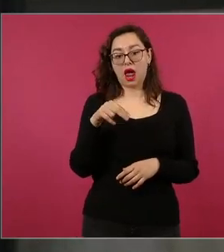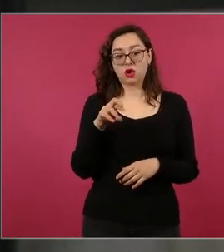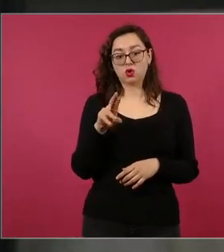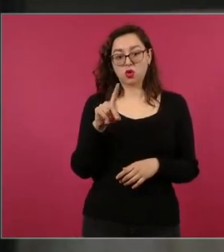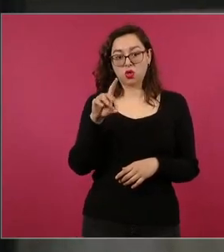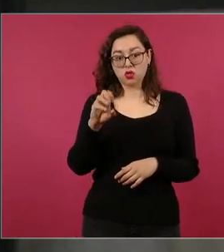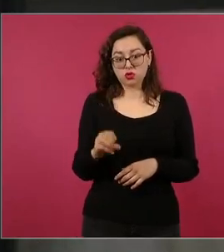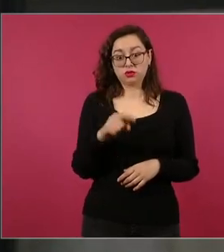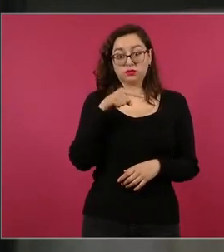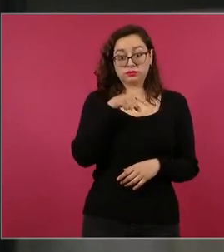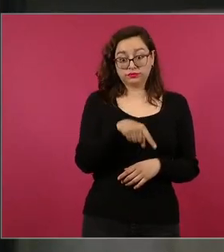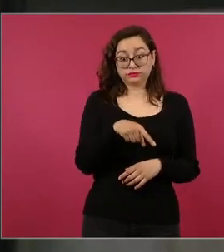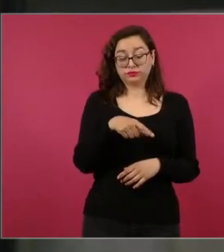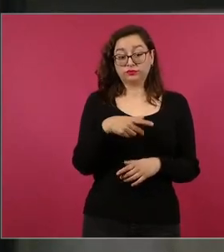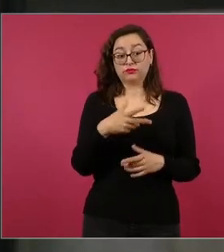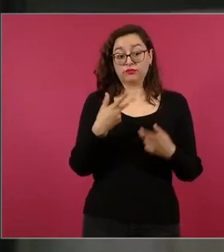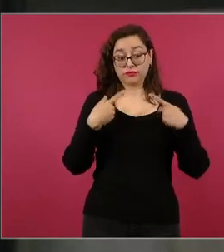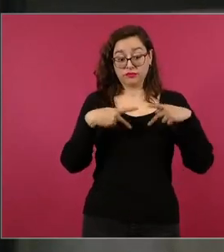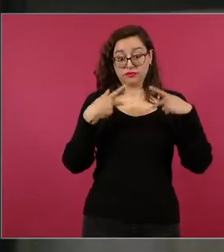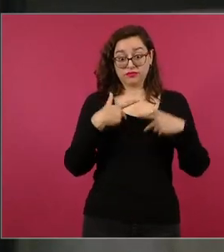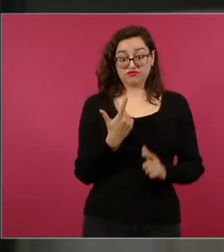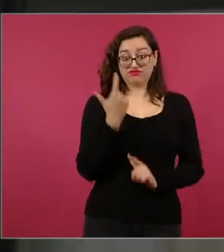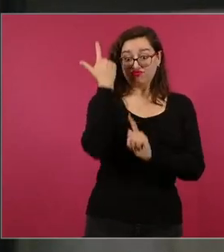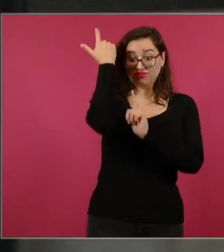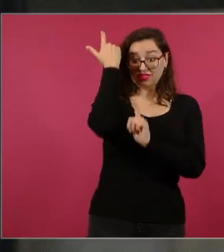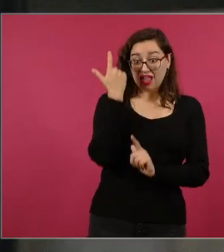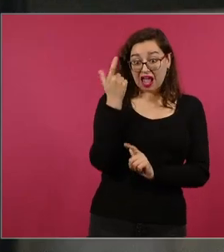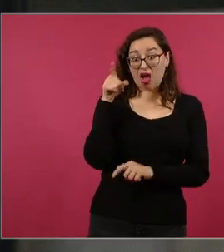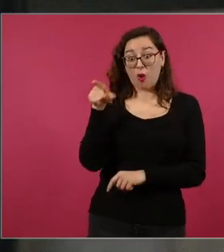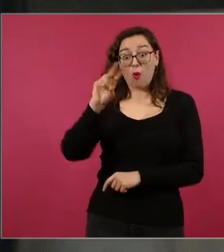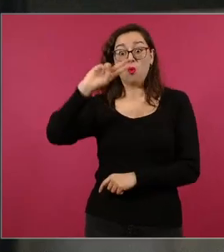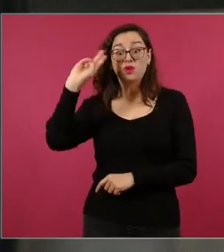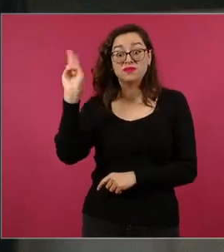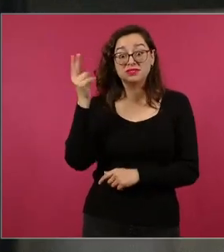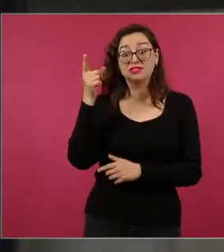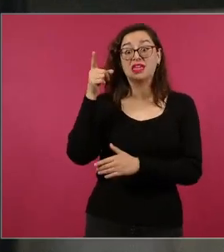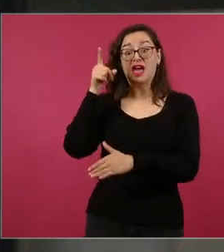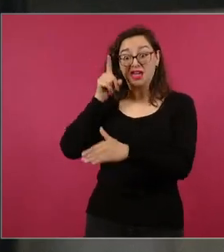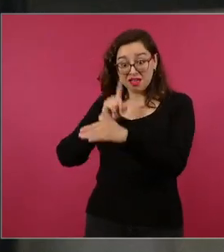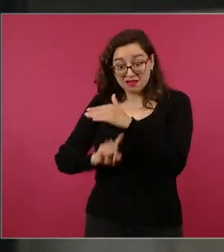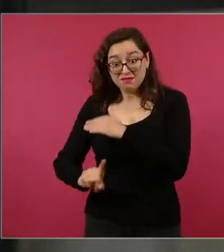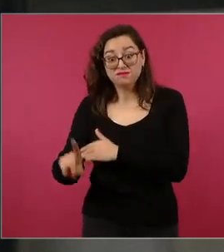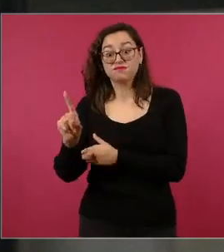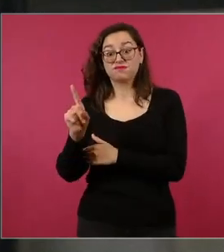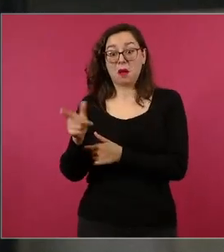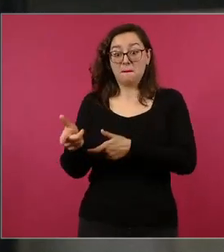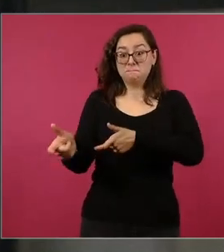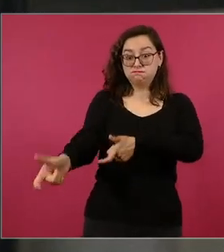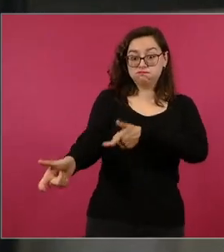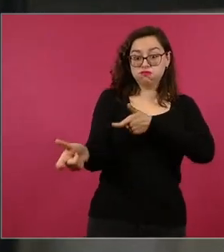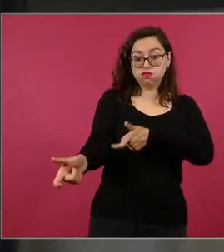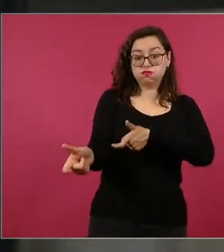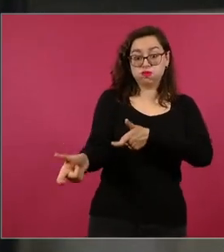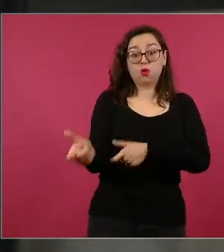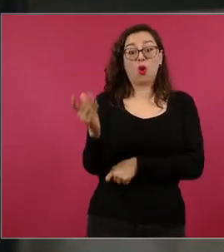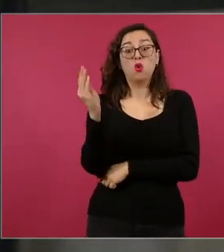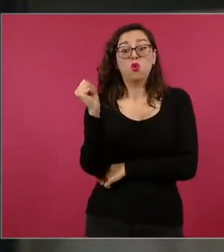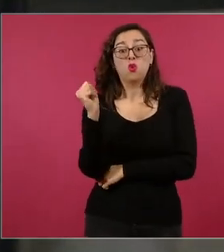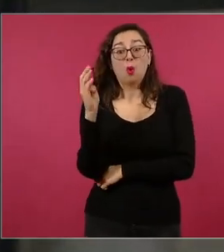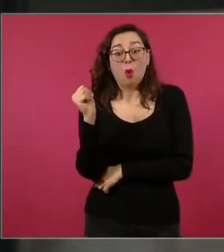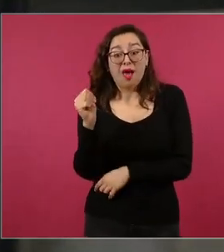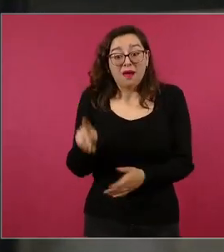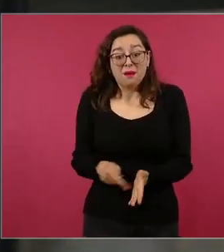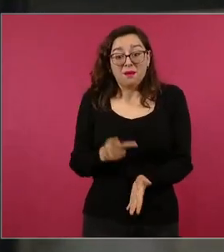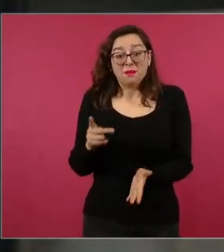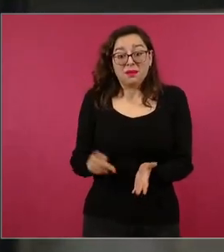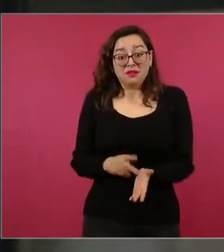armados ingresaron hasta la misma institución, a rectoría, y le dispararon en al menos nueve ocasiones. En su carácter